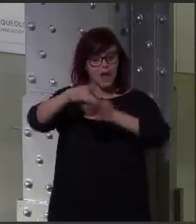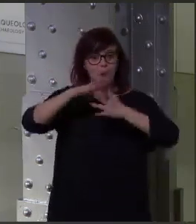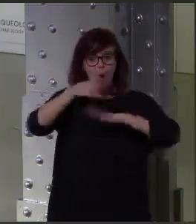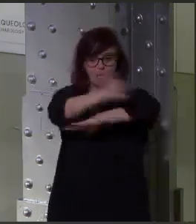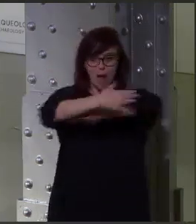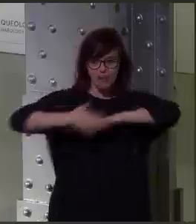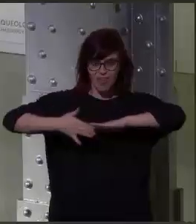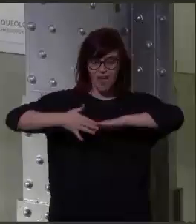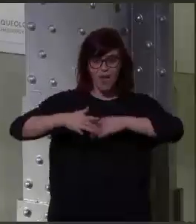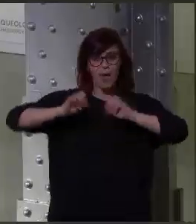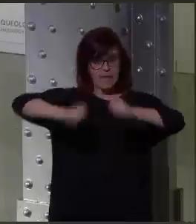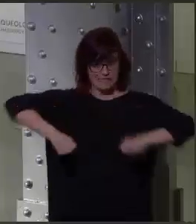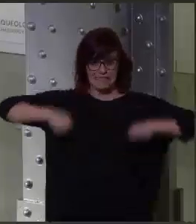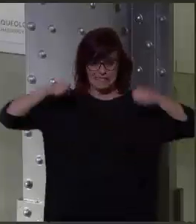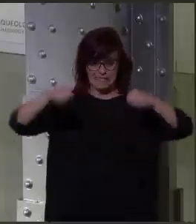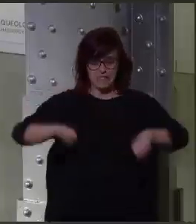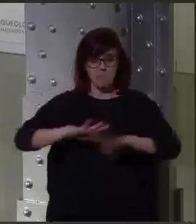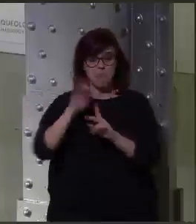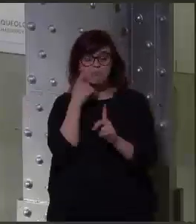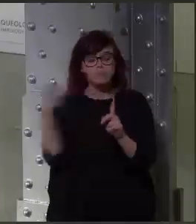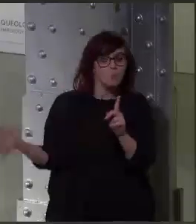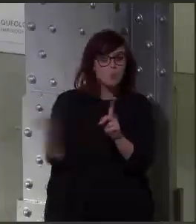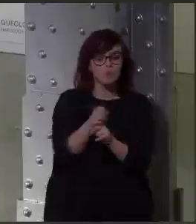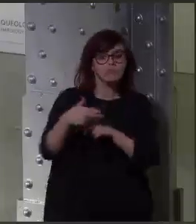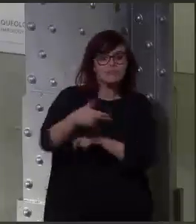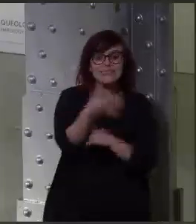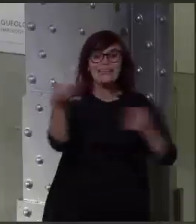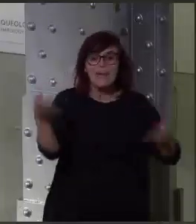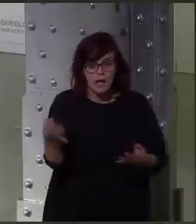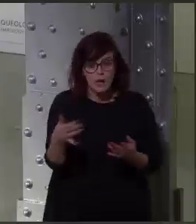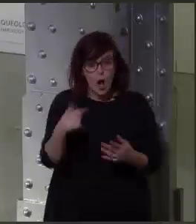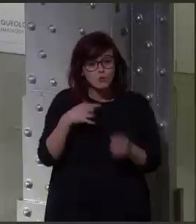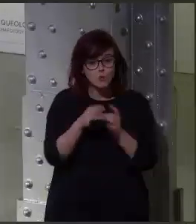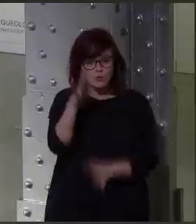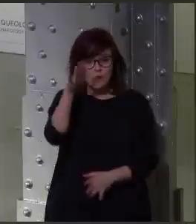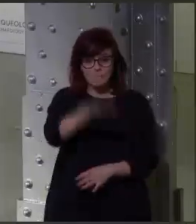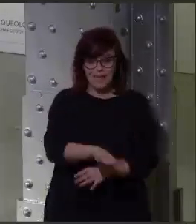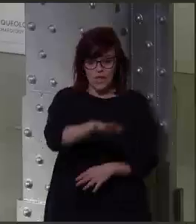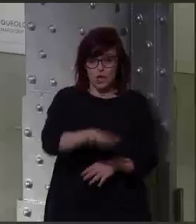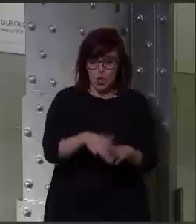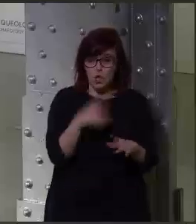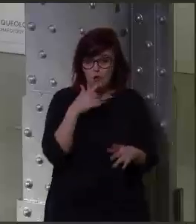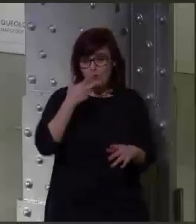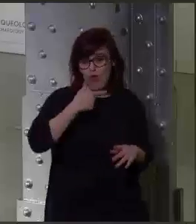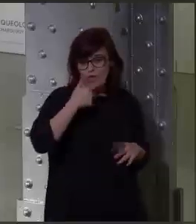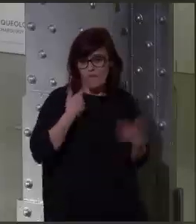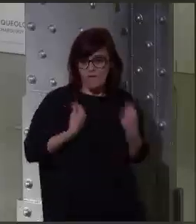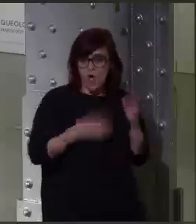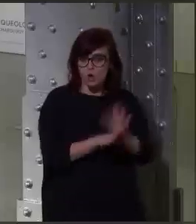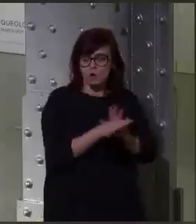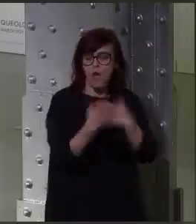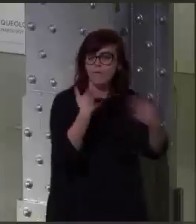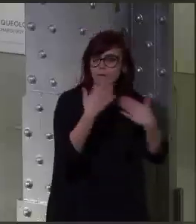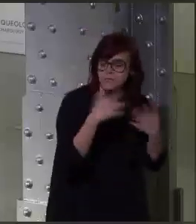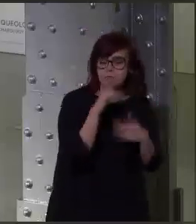la playa a remo y vais a ver lo que capturan. Y además, bueno, he tenido la suerte, el pequeño sigue vivo y le he conocido, le he entrevistado y